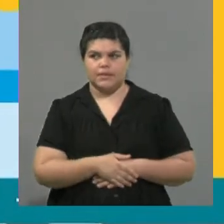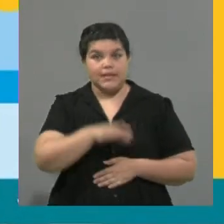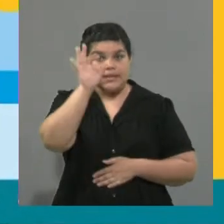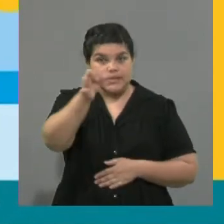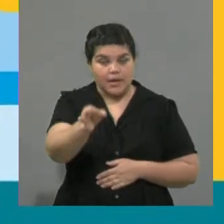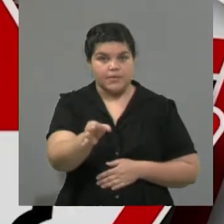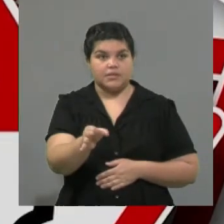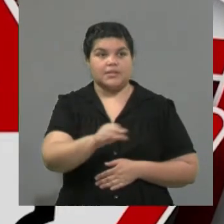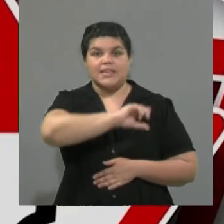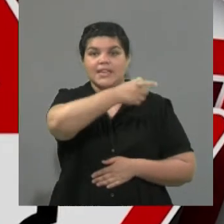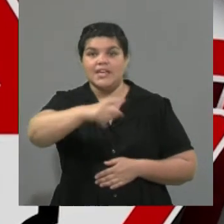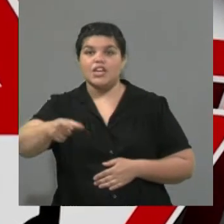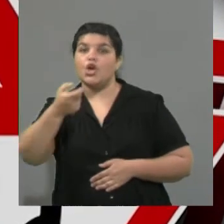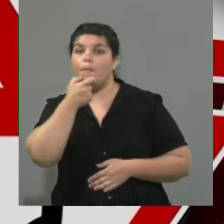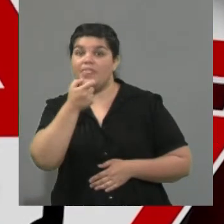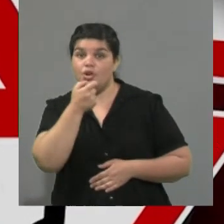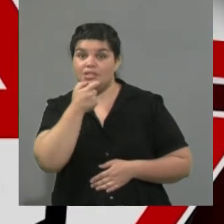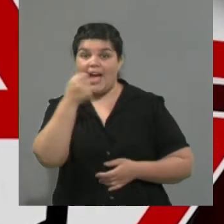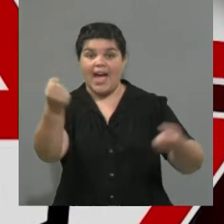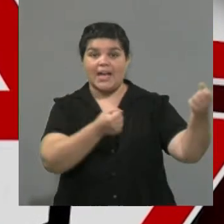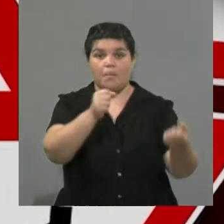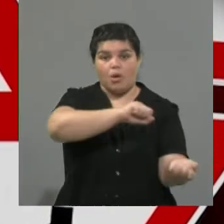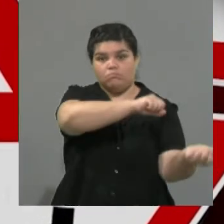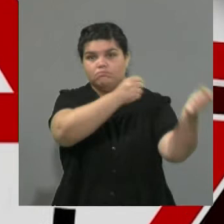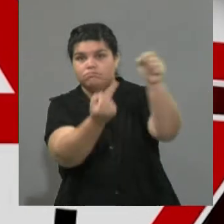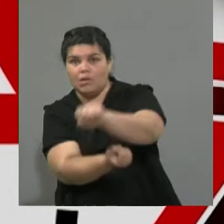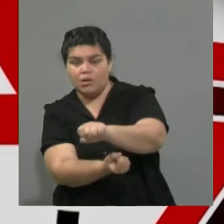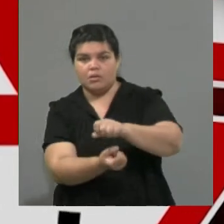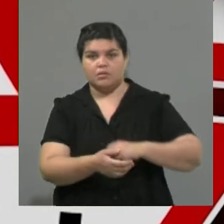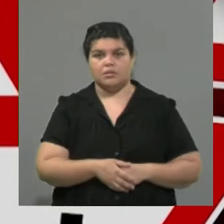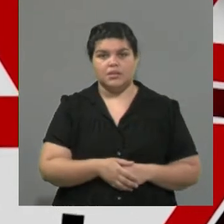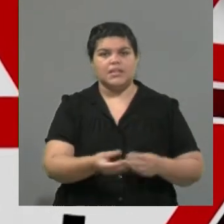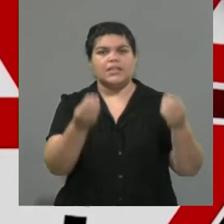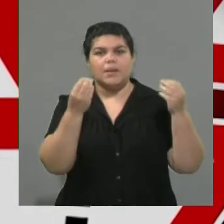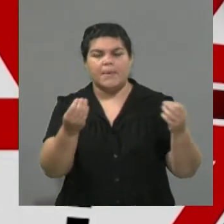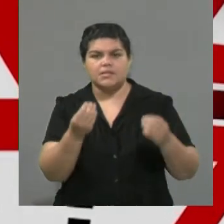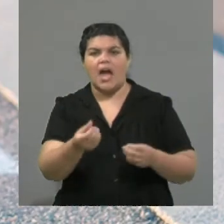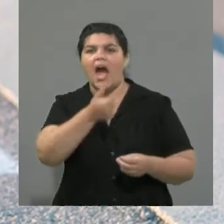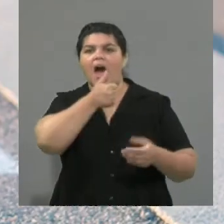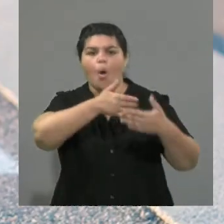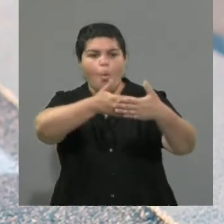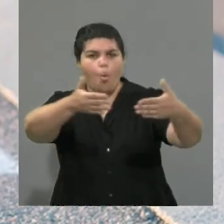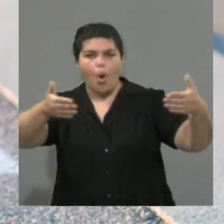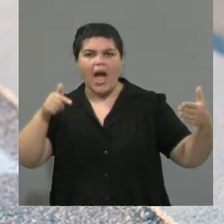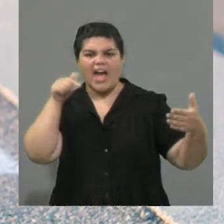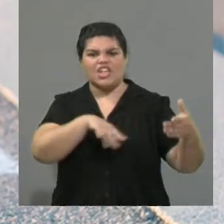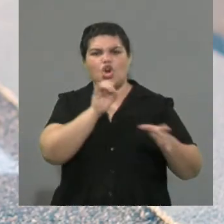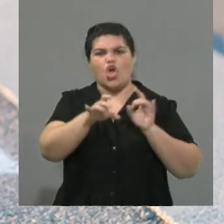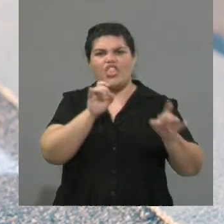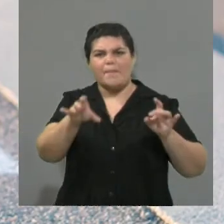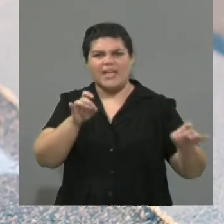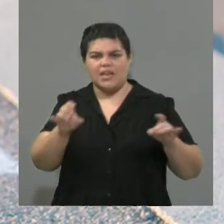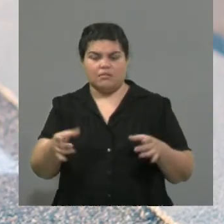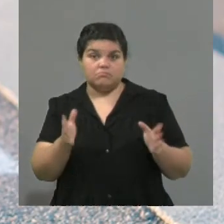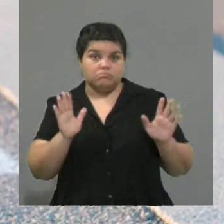Mendoza va a inhabilitar el agua de nuestros diques, para darles solamente una idea. Y